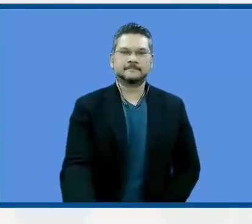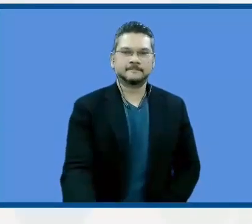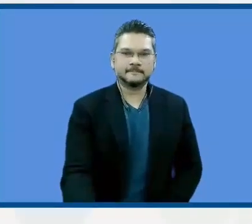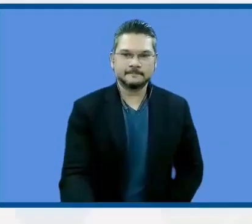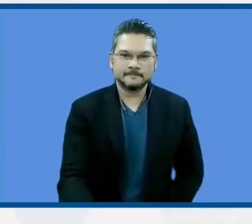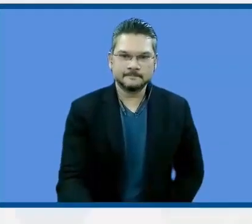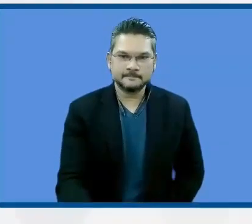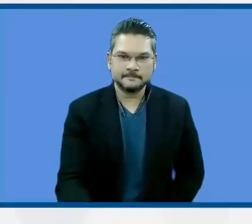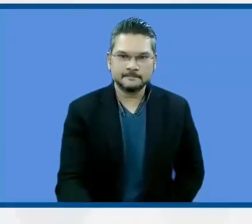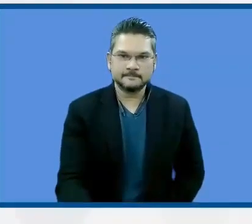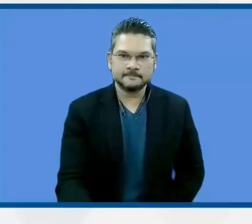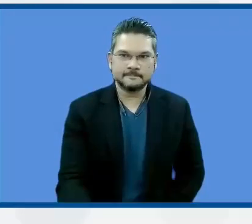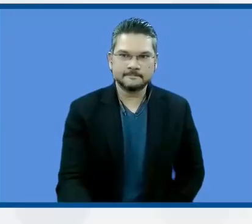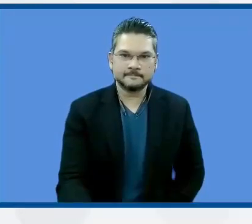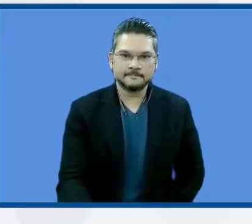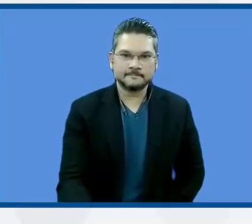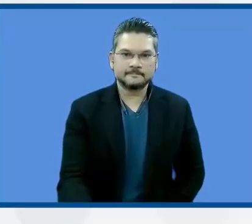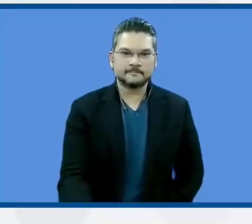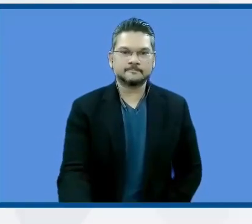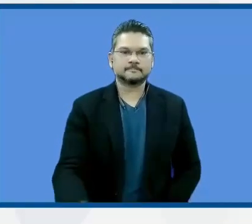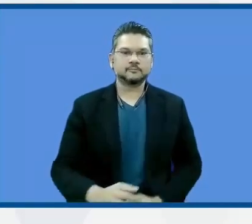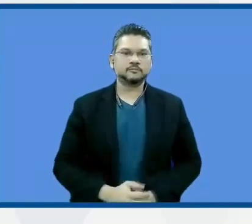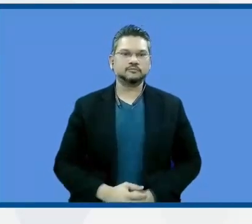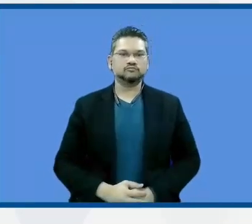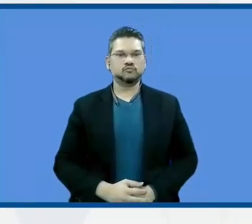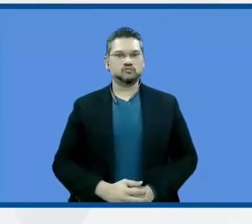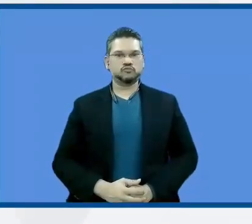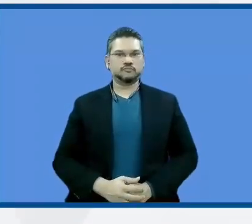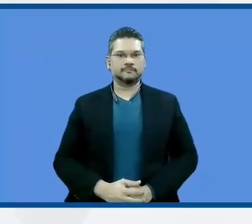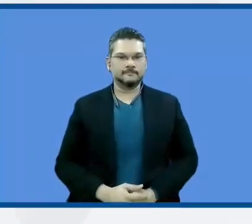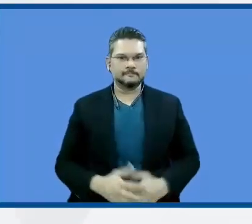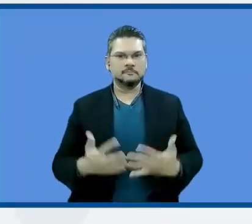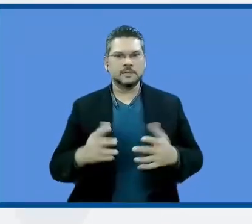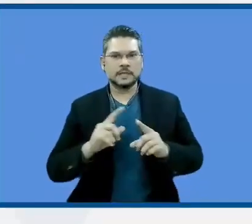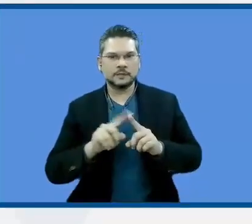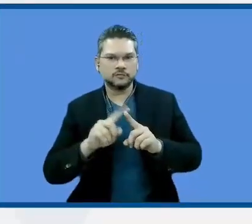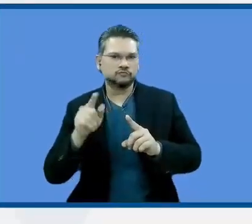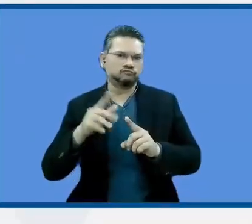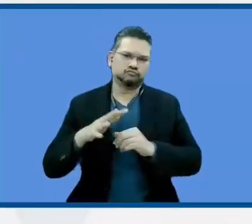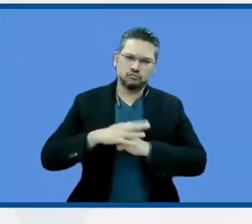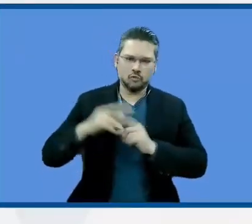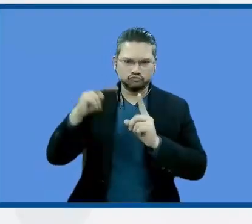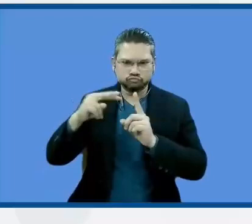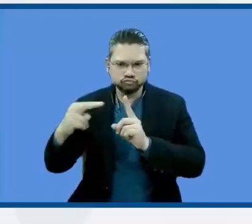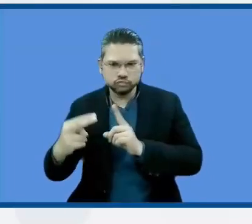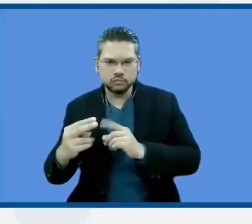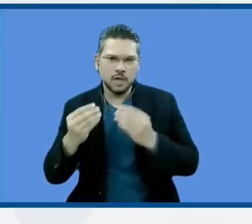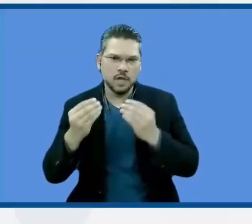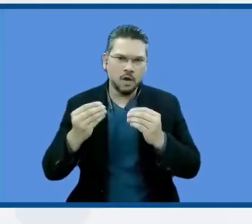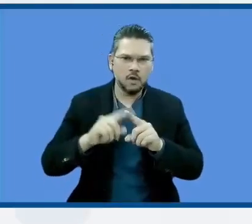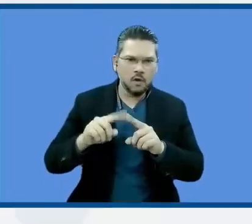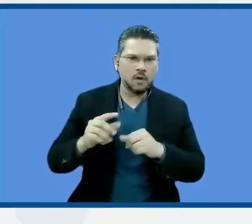Espacial Europea, la Organización Europea para la Explotación de Satélites Meteorológicos o el Centro Europeo